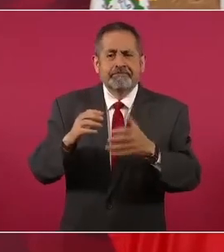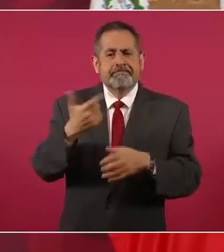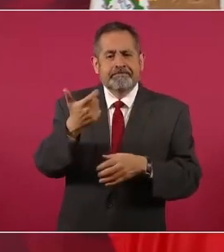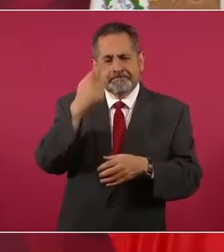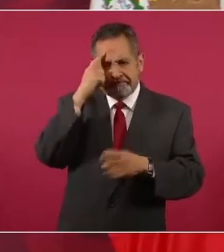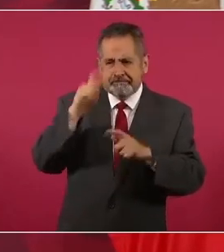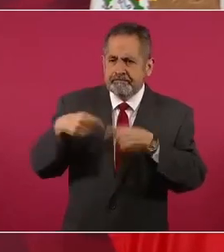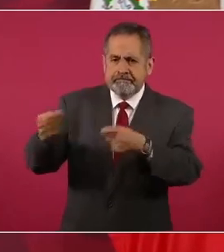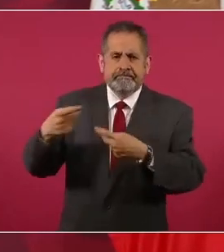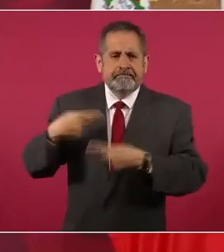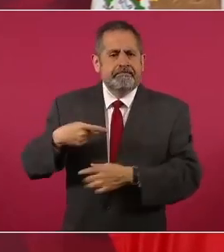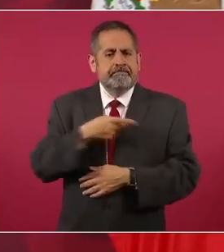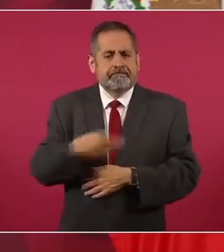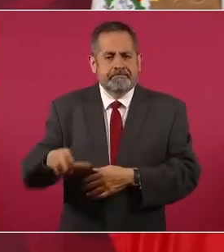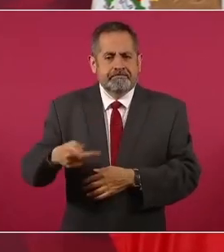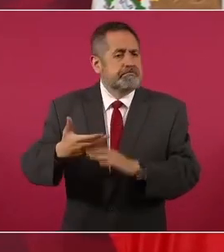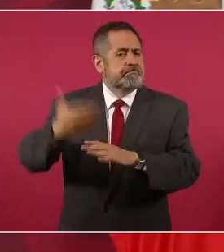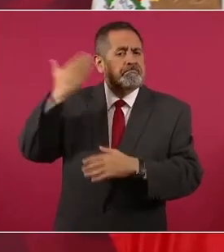como nunca en la historia.